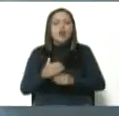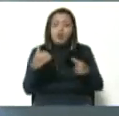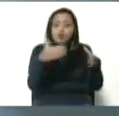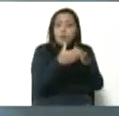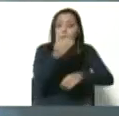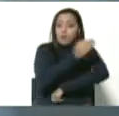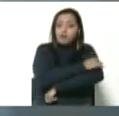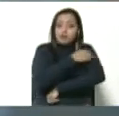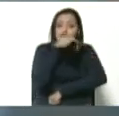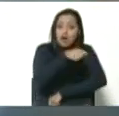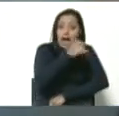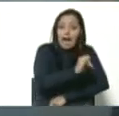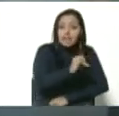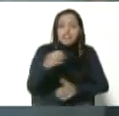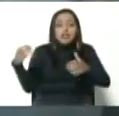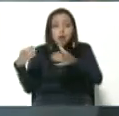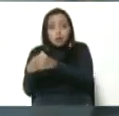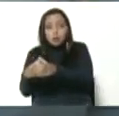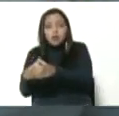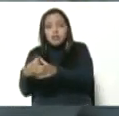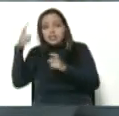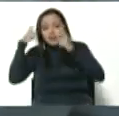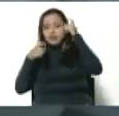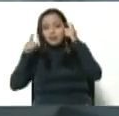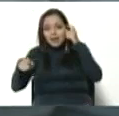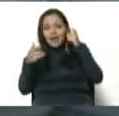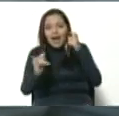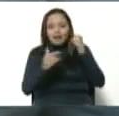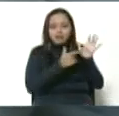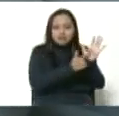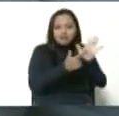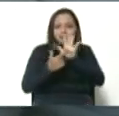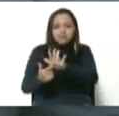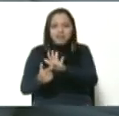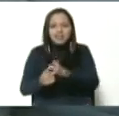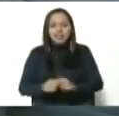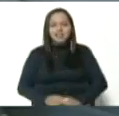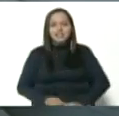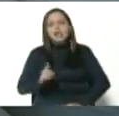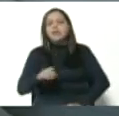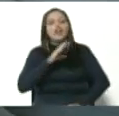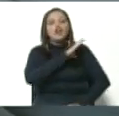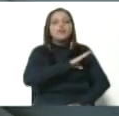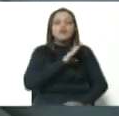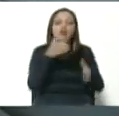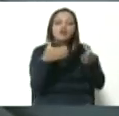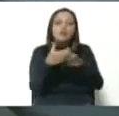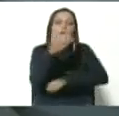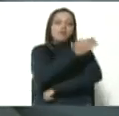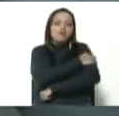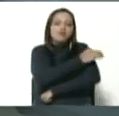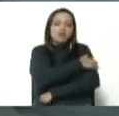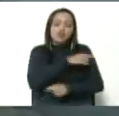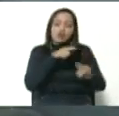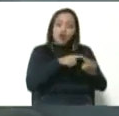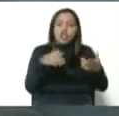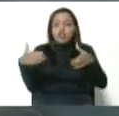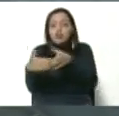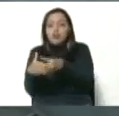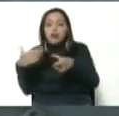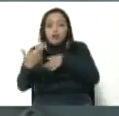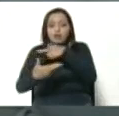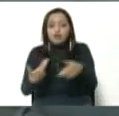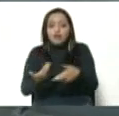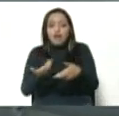y del sector del chavismo, como está representado también en esta comisión especial sectores de la oposición y sectores de la